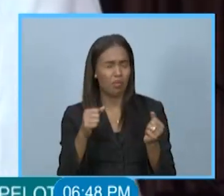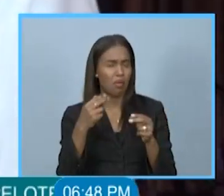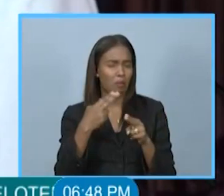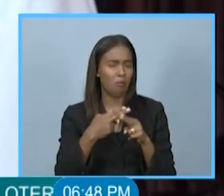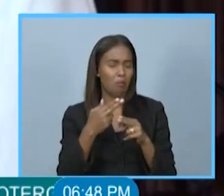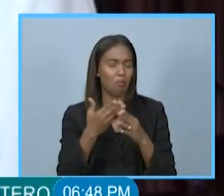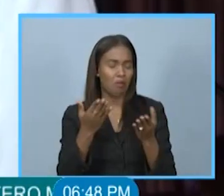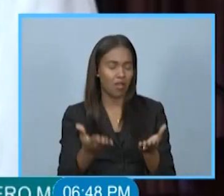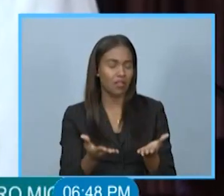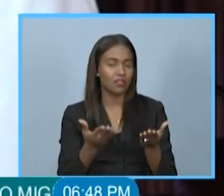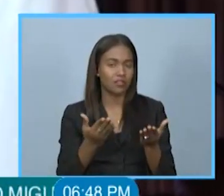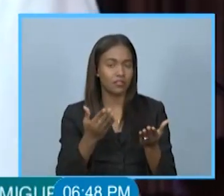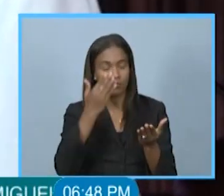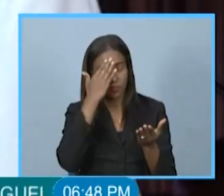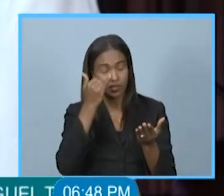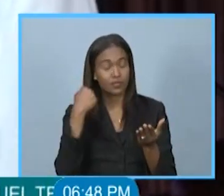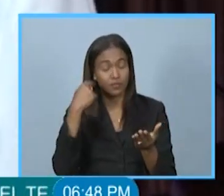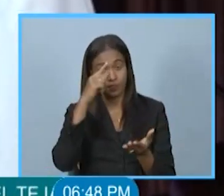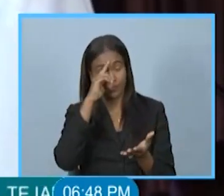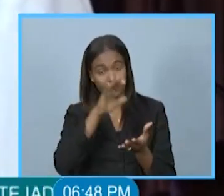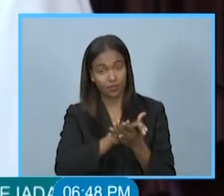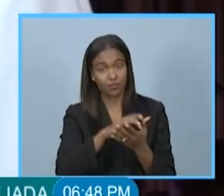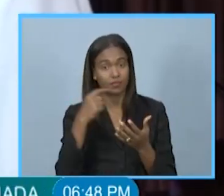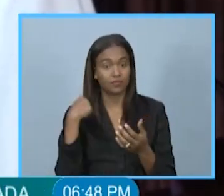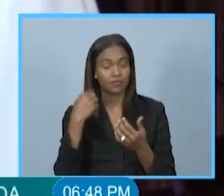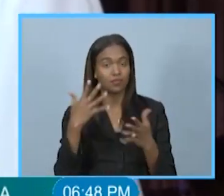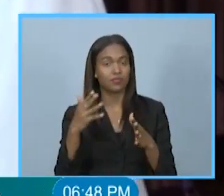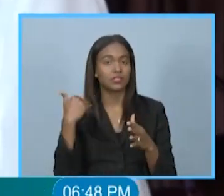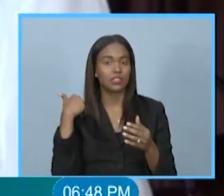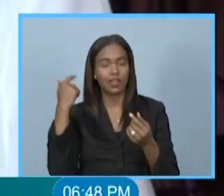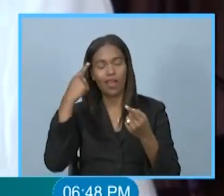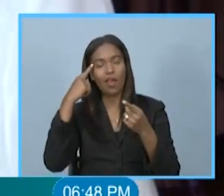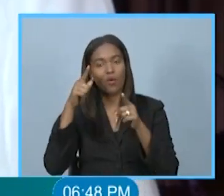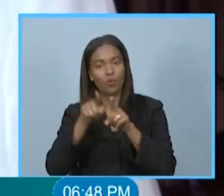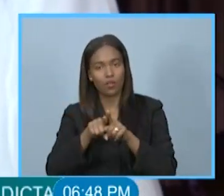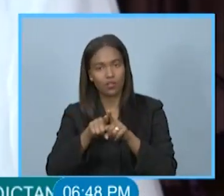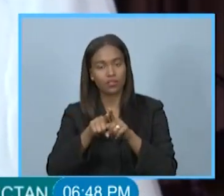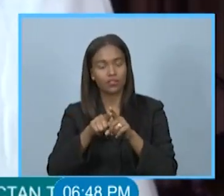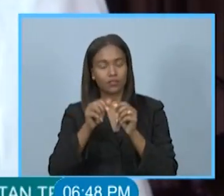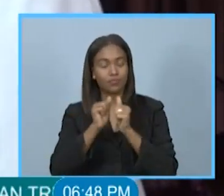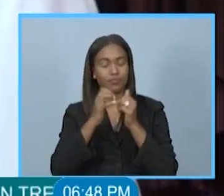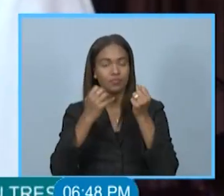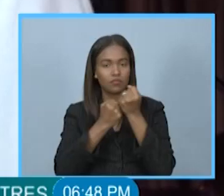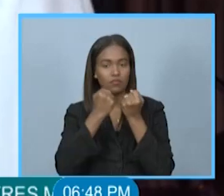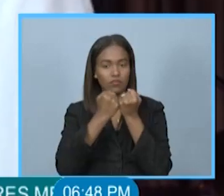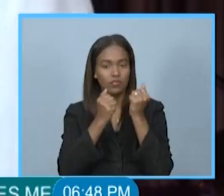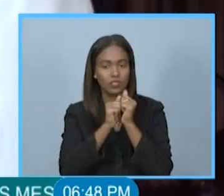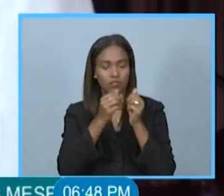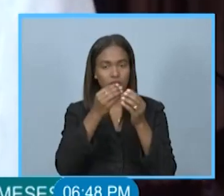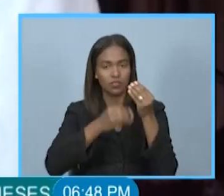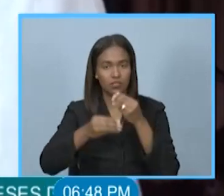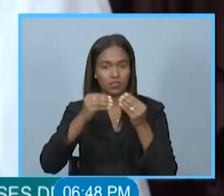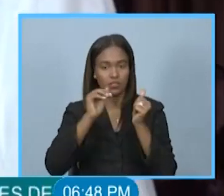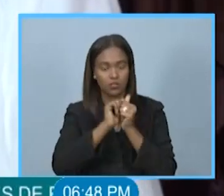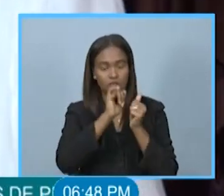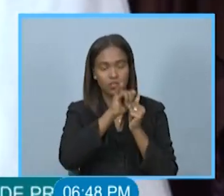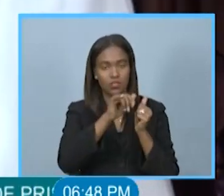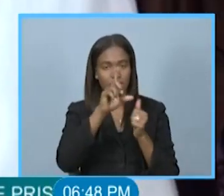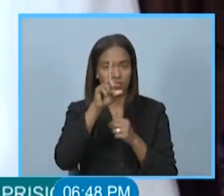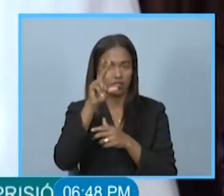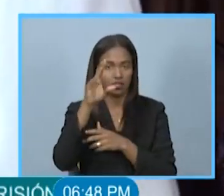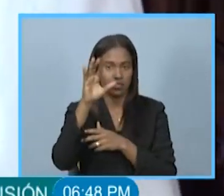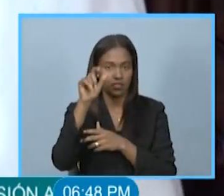llamarlos así porque creo que nosotros ya tenemos un acuerdo multilateral comercial a través del de